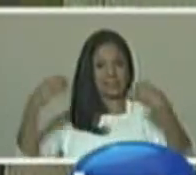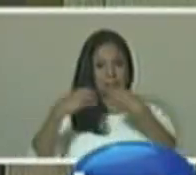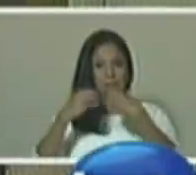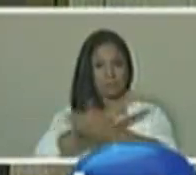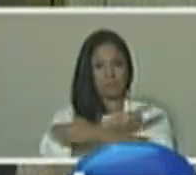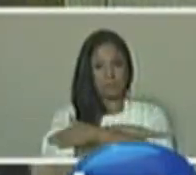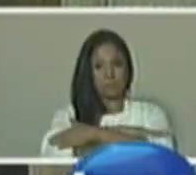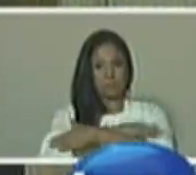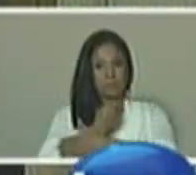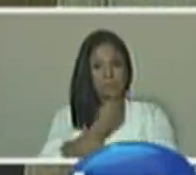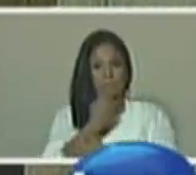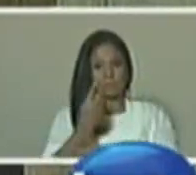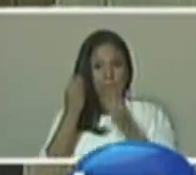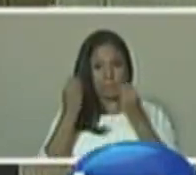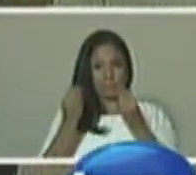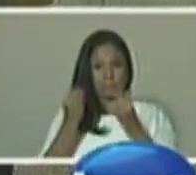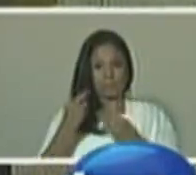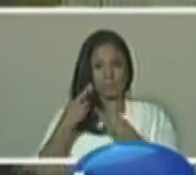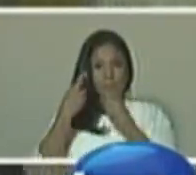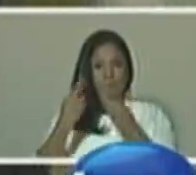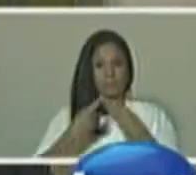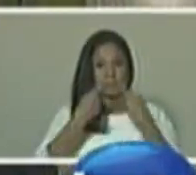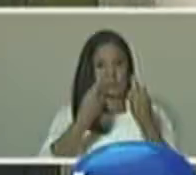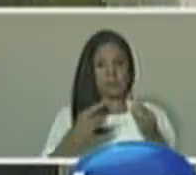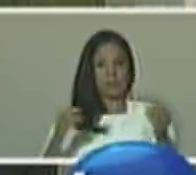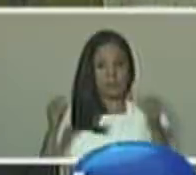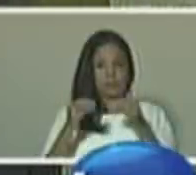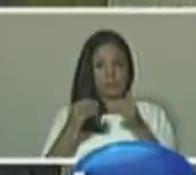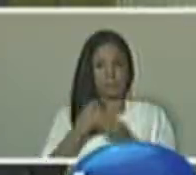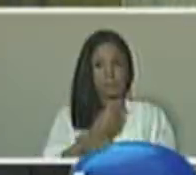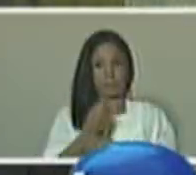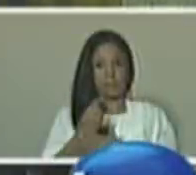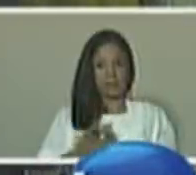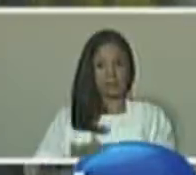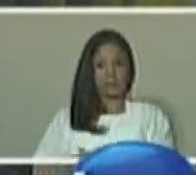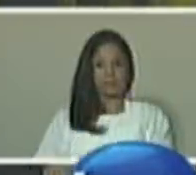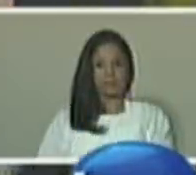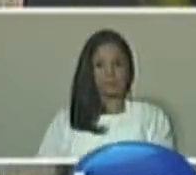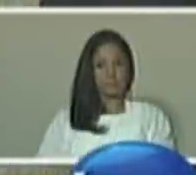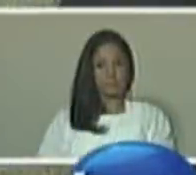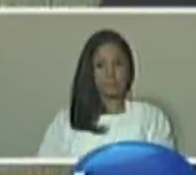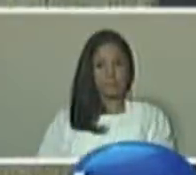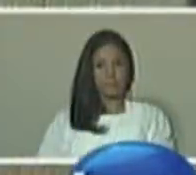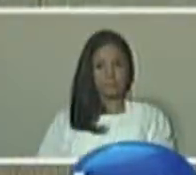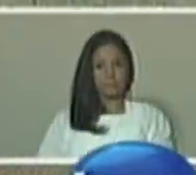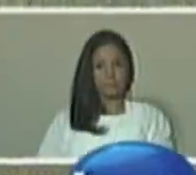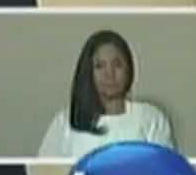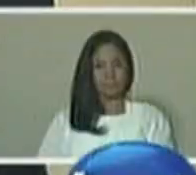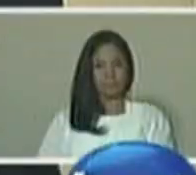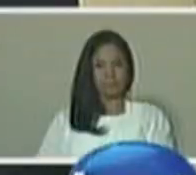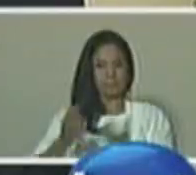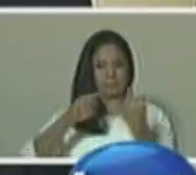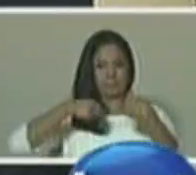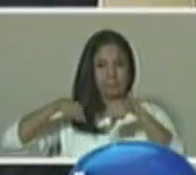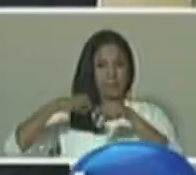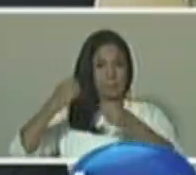¡Felicidades! Gracias. Pero hay muchos premios más por esta noche mágica y maravillosa. Sí. ¡Vamos por el carro!